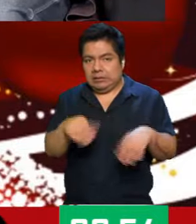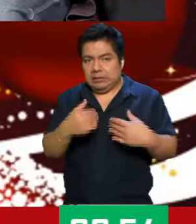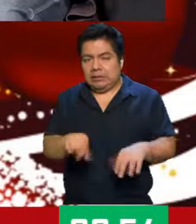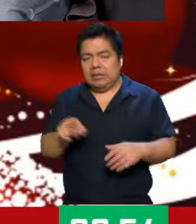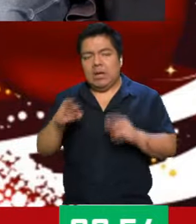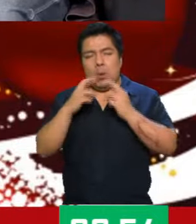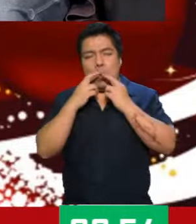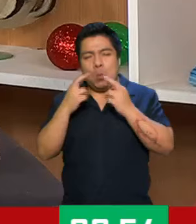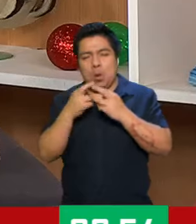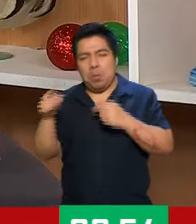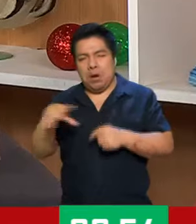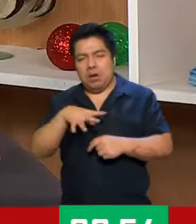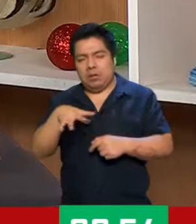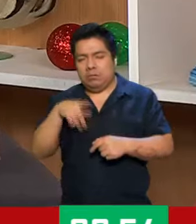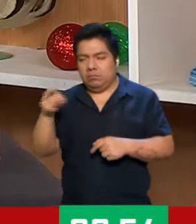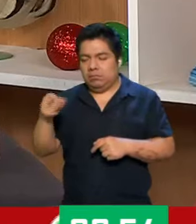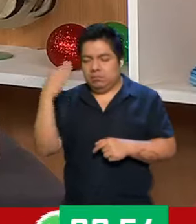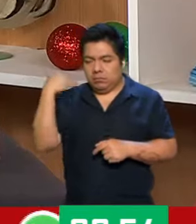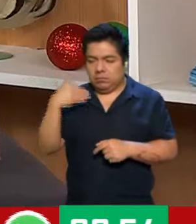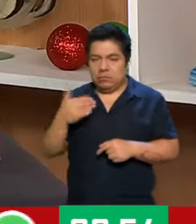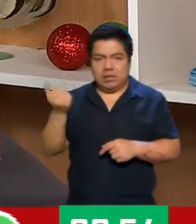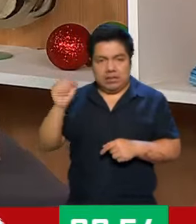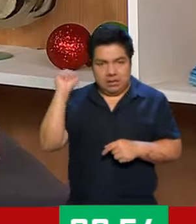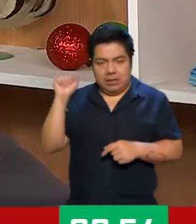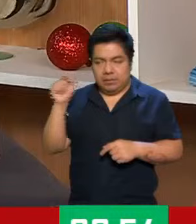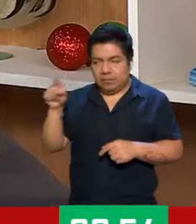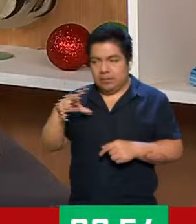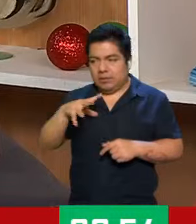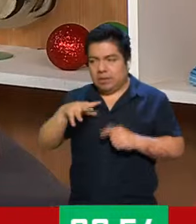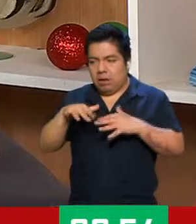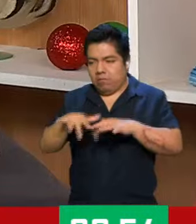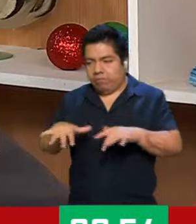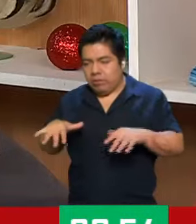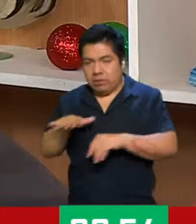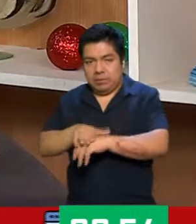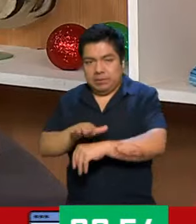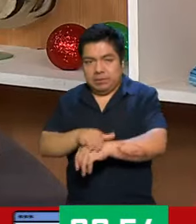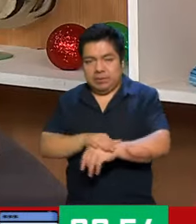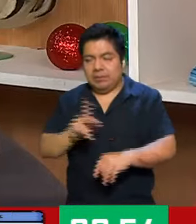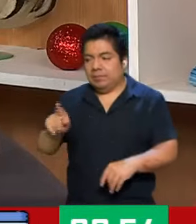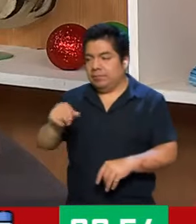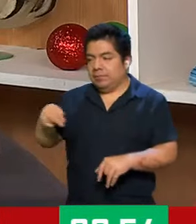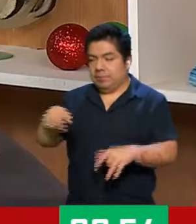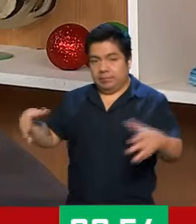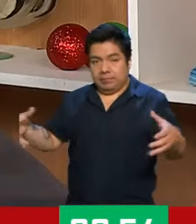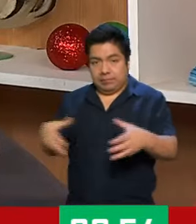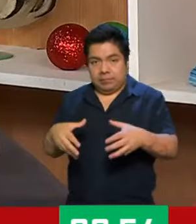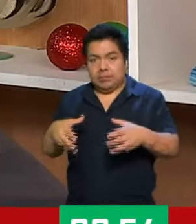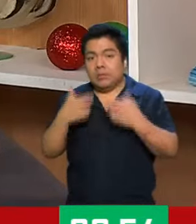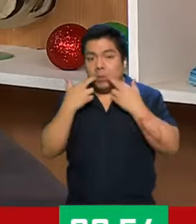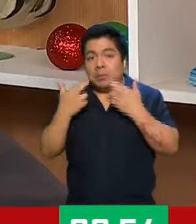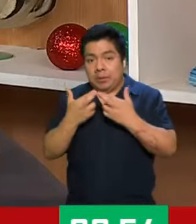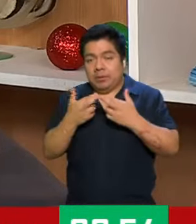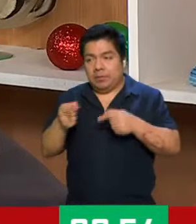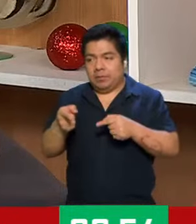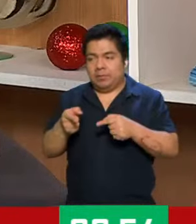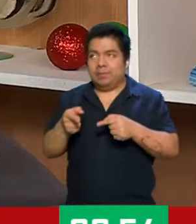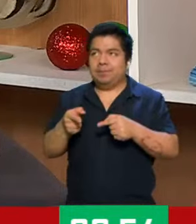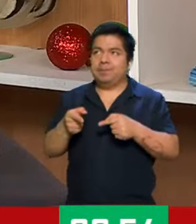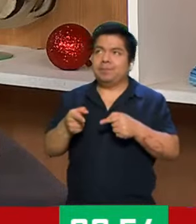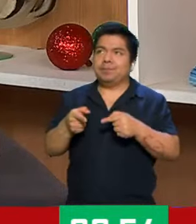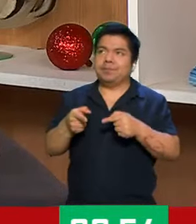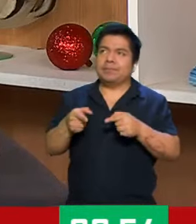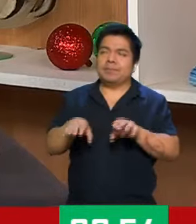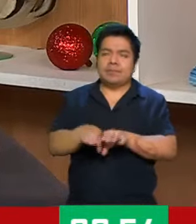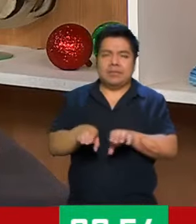una reunión celebrada el sábado, convocada por el propio PAN, ¿no? Fue una reunión que tuvo